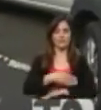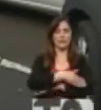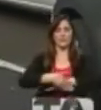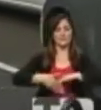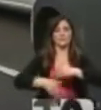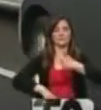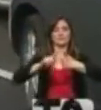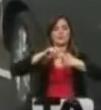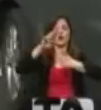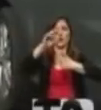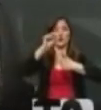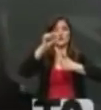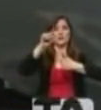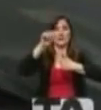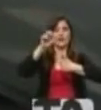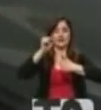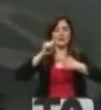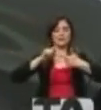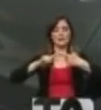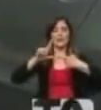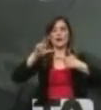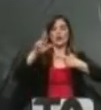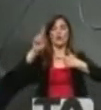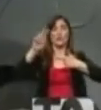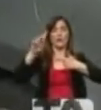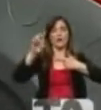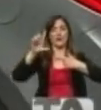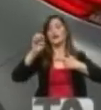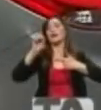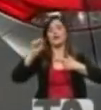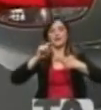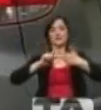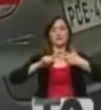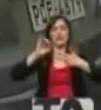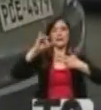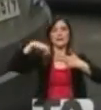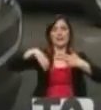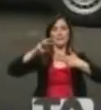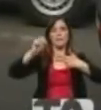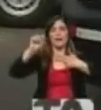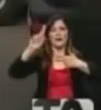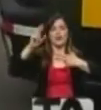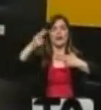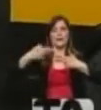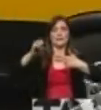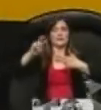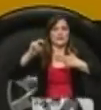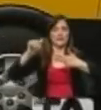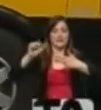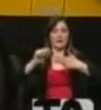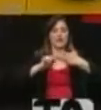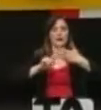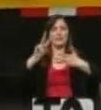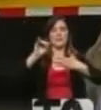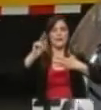calle de Los Rosales y de Los Laureles, la calle Isla Marchena, la calle de Los Viñedos y la calle José Kerry. ¿Y este cambio por qué